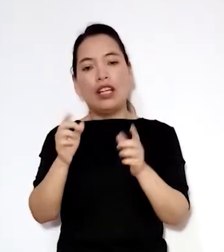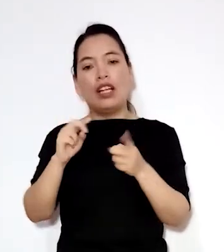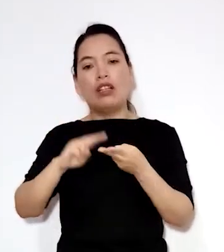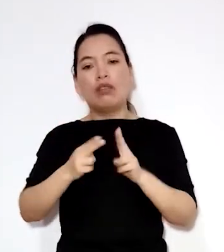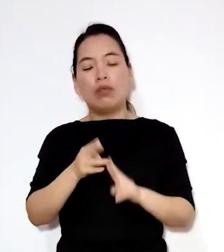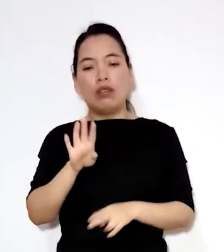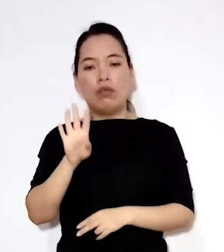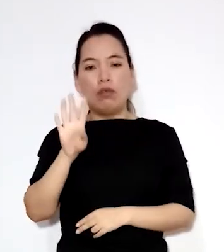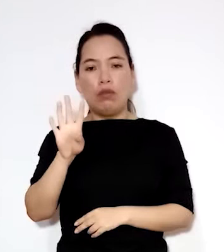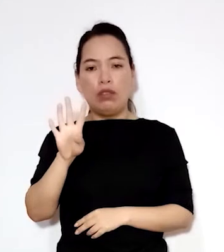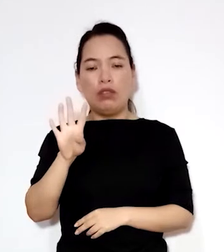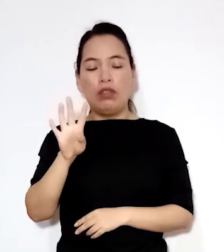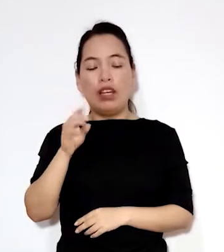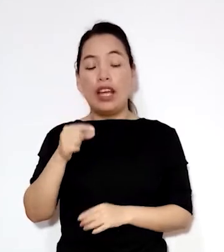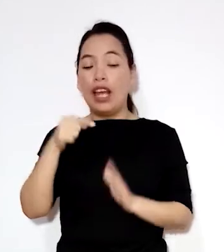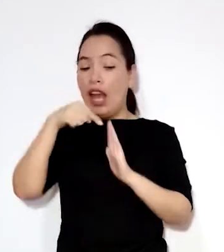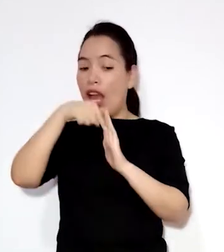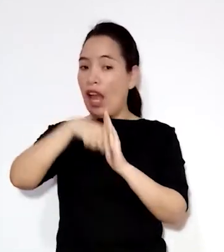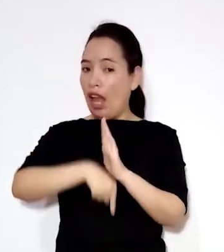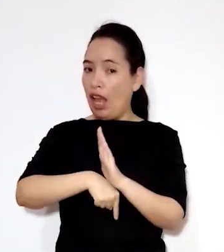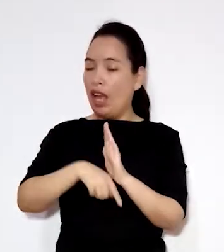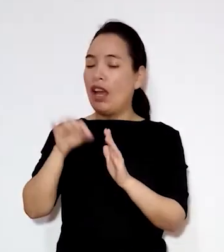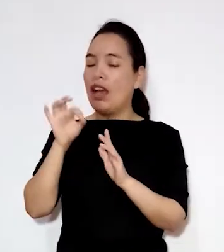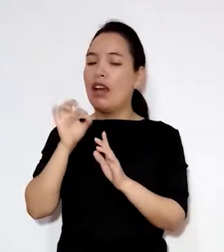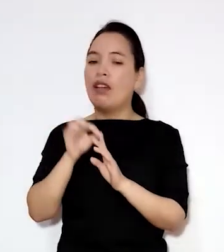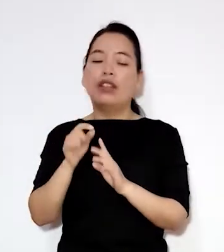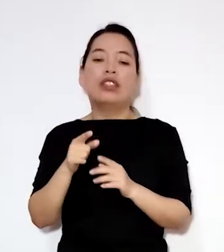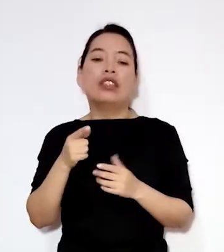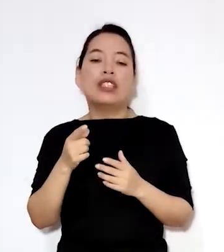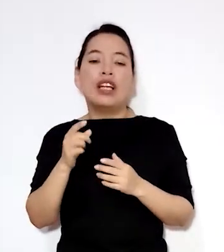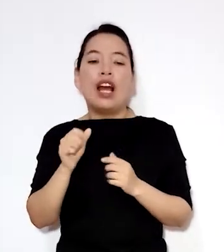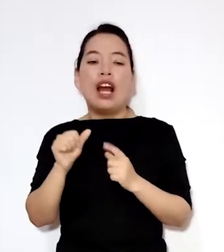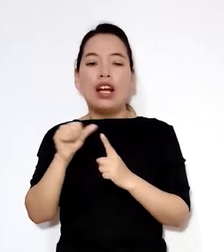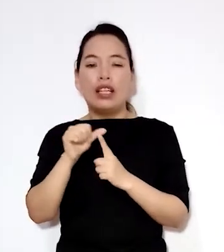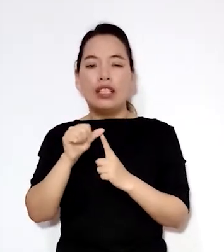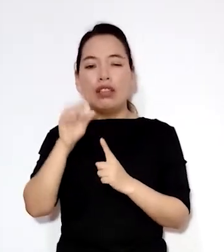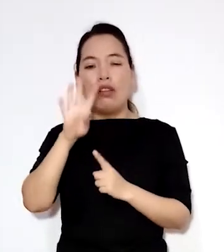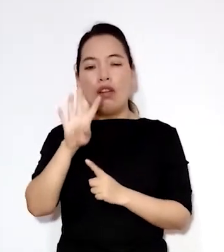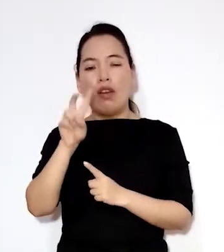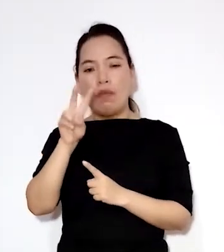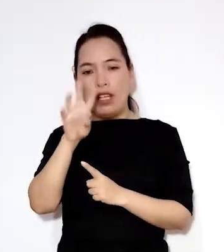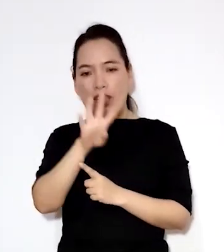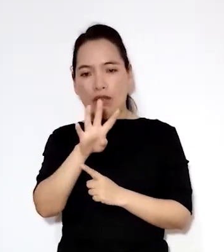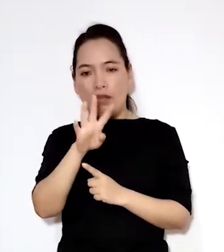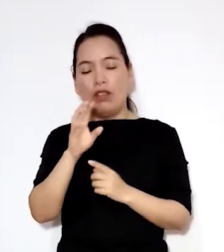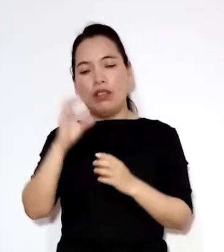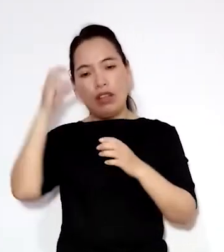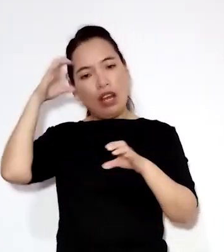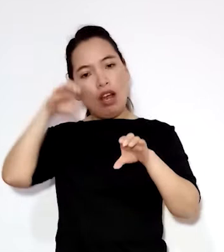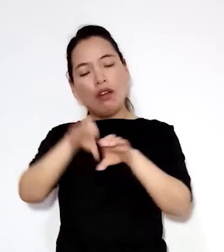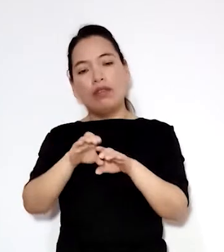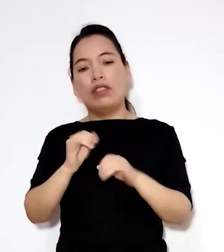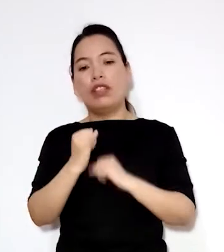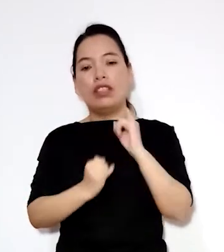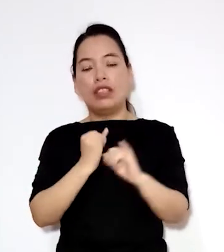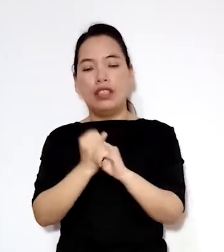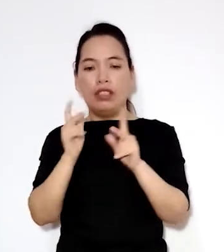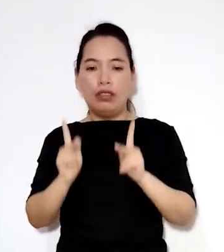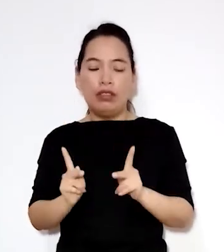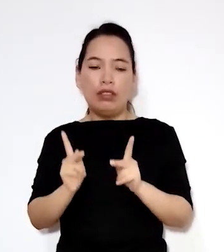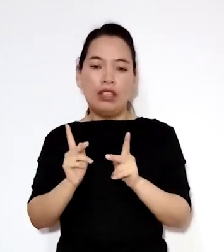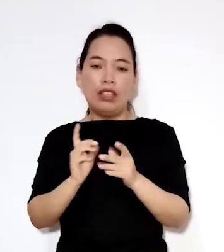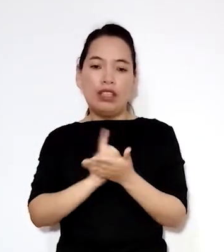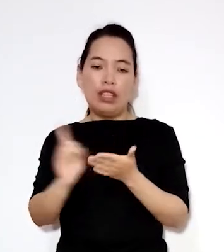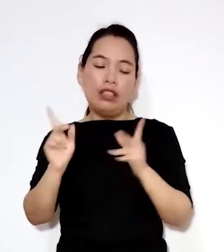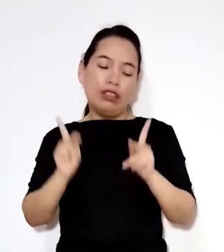4 que profundiza el artículo 24 de la Convención sobre los Derechos de las Personas con Discapacidad.